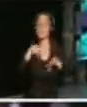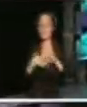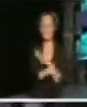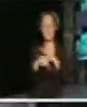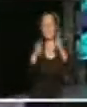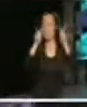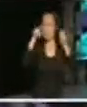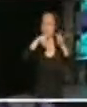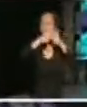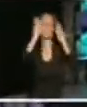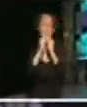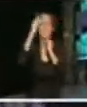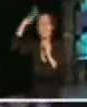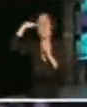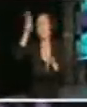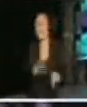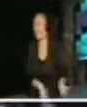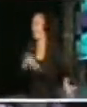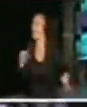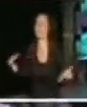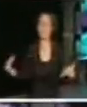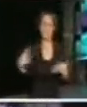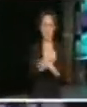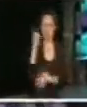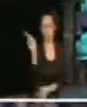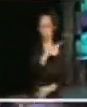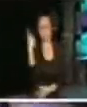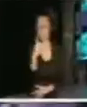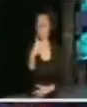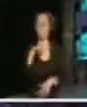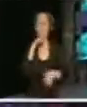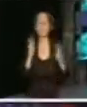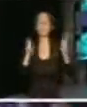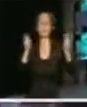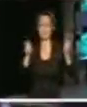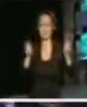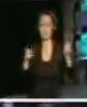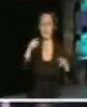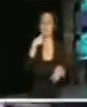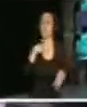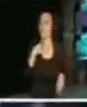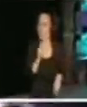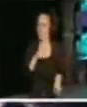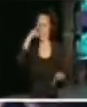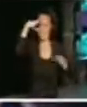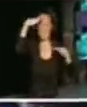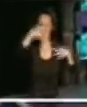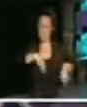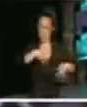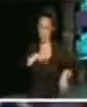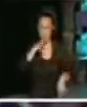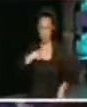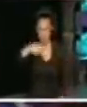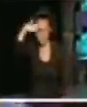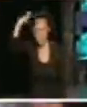de todos en general. Con todos ustedes, no me llames iluso porque tenga una ilusión que de ilusiones también se